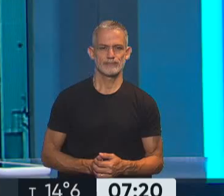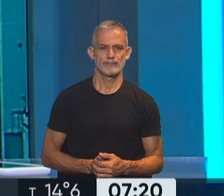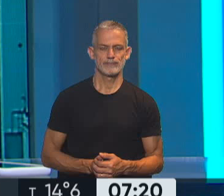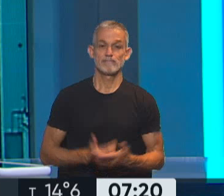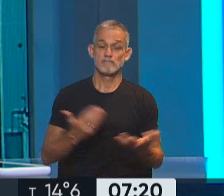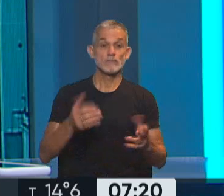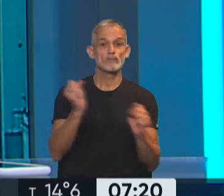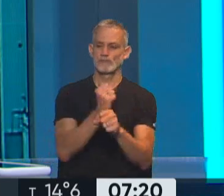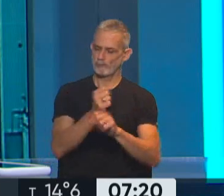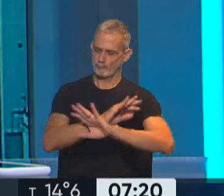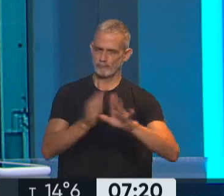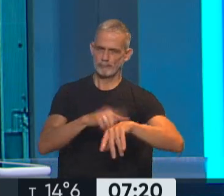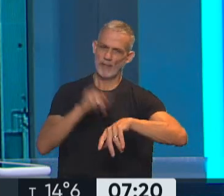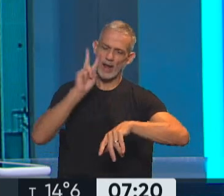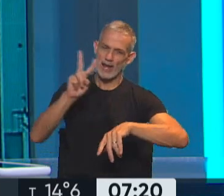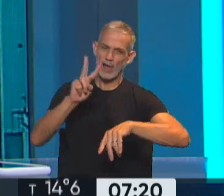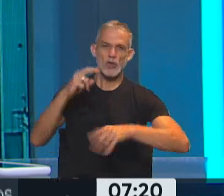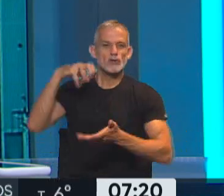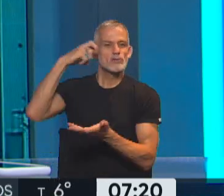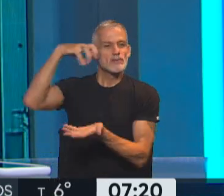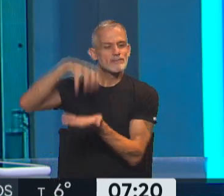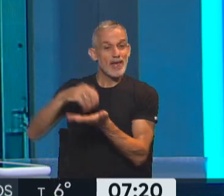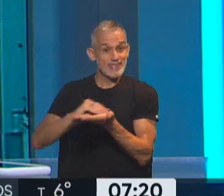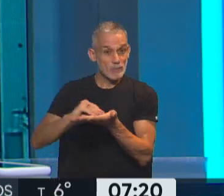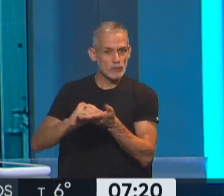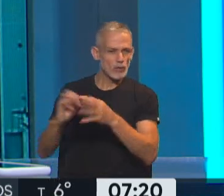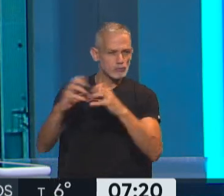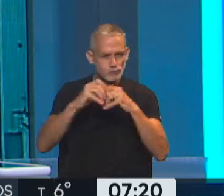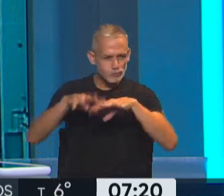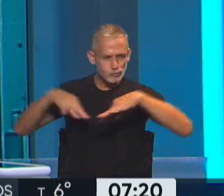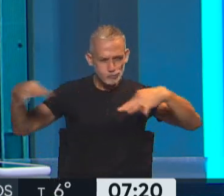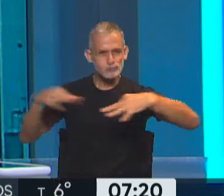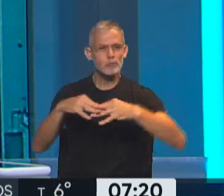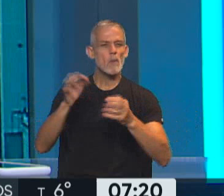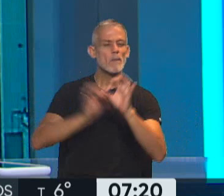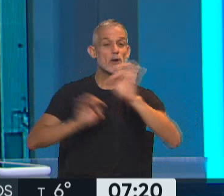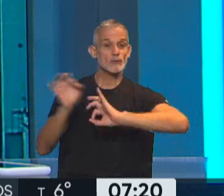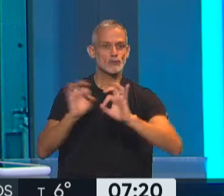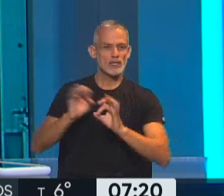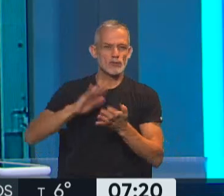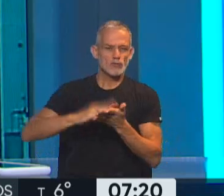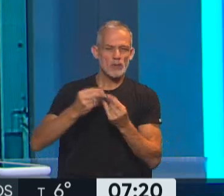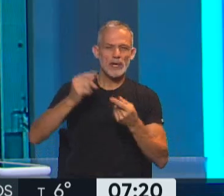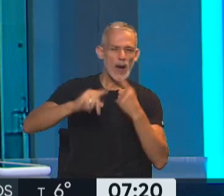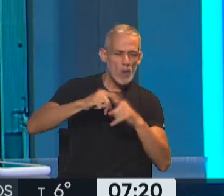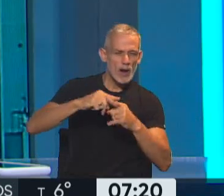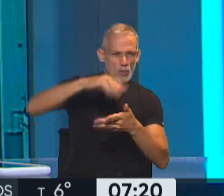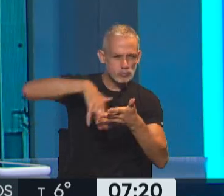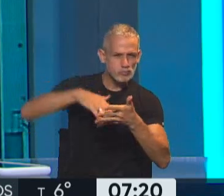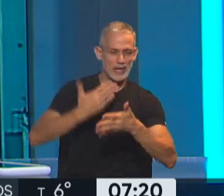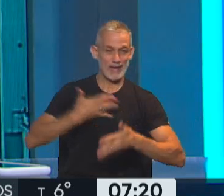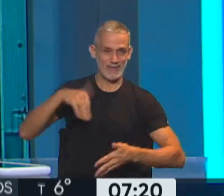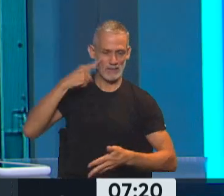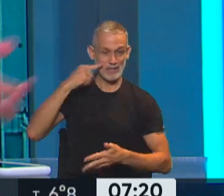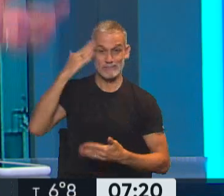confirmado a las 2 de la tarde la cámara de diputados comienza a debatir el proyecto de entendimiento para el acuerdo con el fondo monetario internacional y